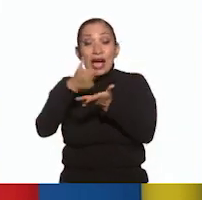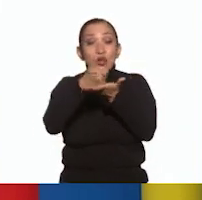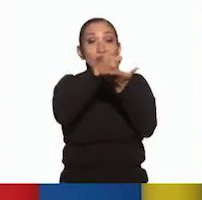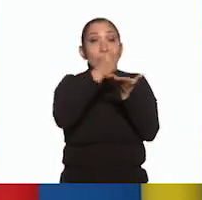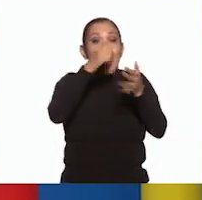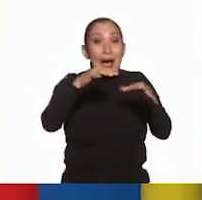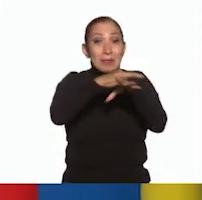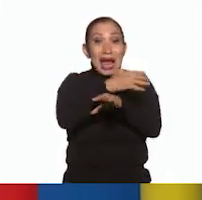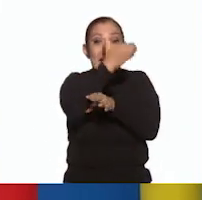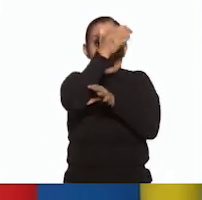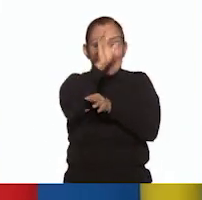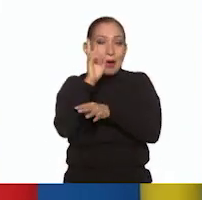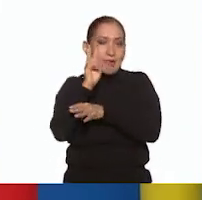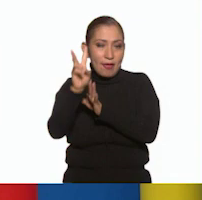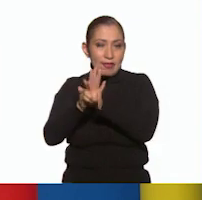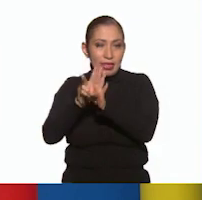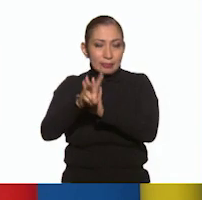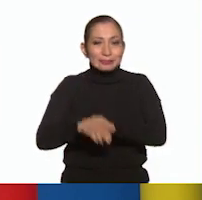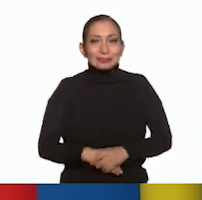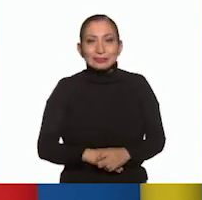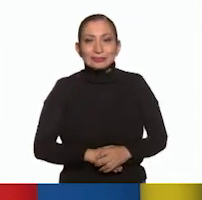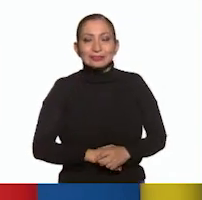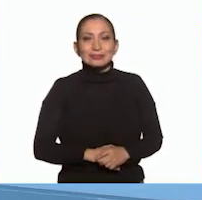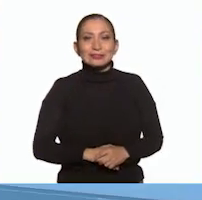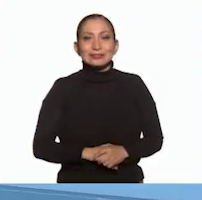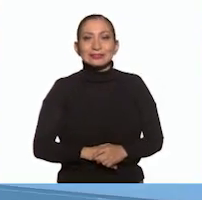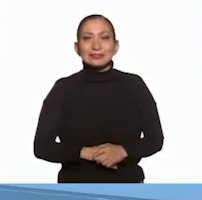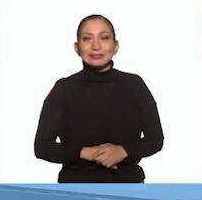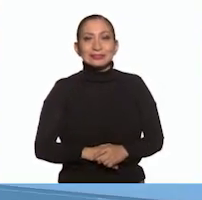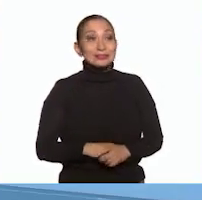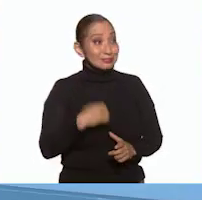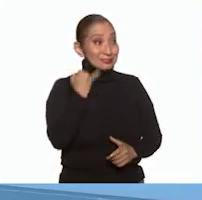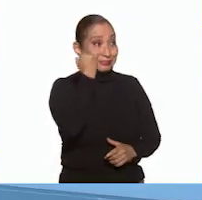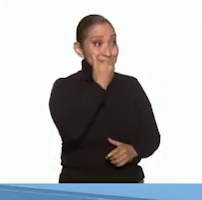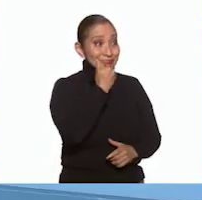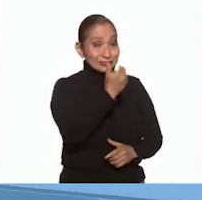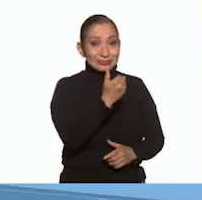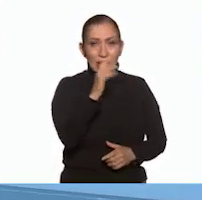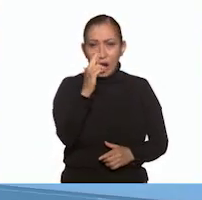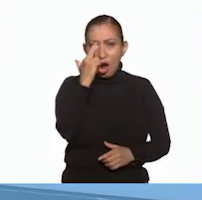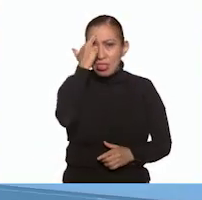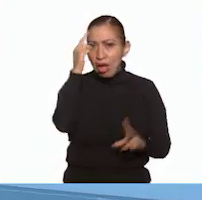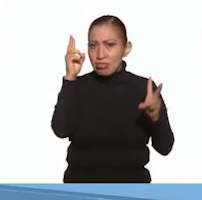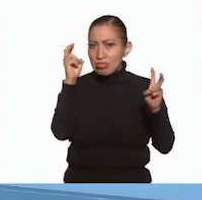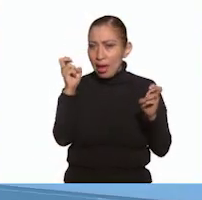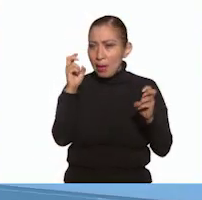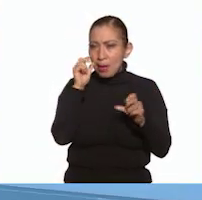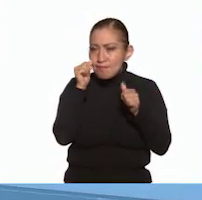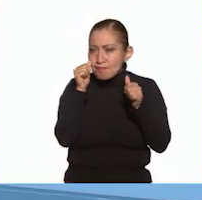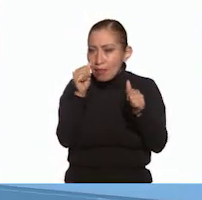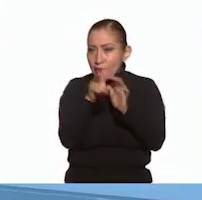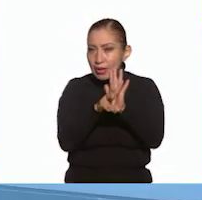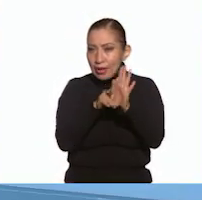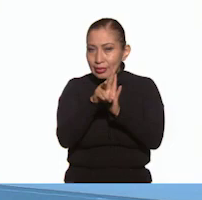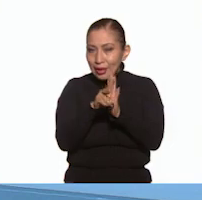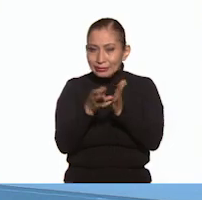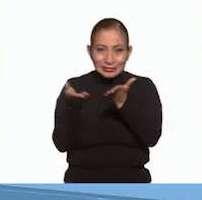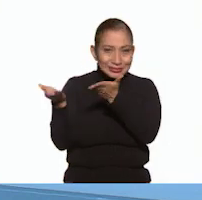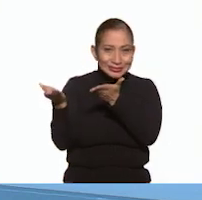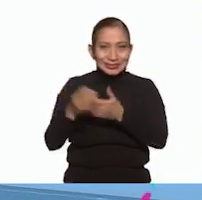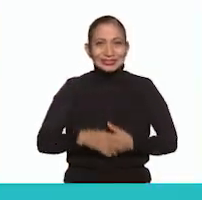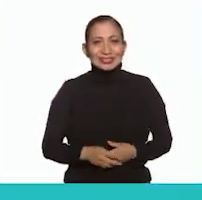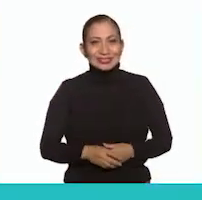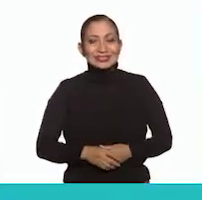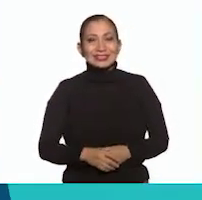climas del mundo, veamos el siguiente video. ¿Qué te parece? Me encanta la idea, recordar los temas observando videos, así que vamos a